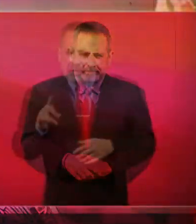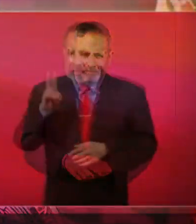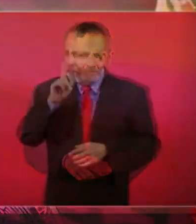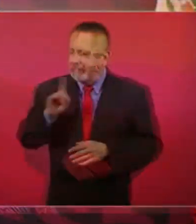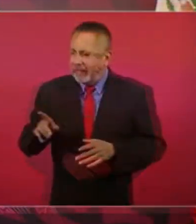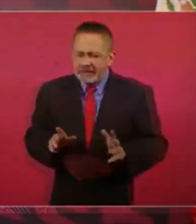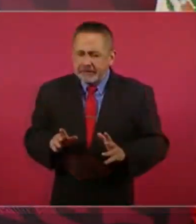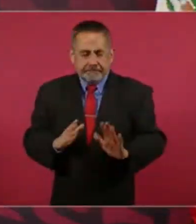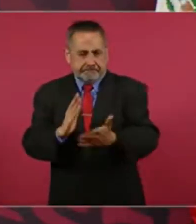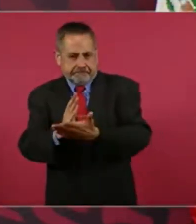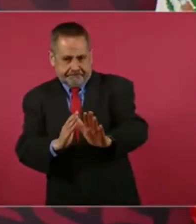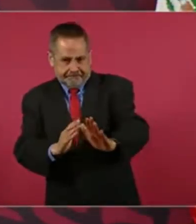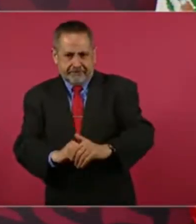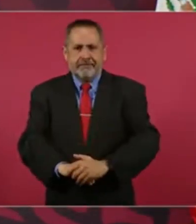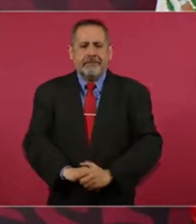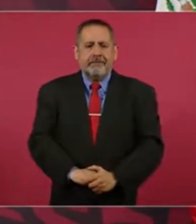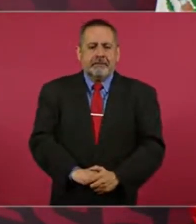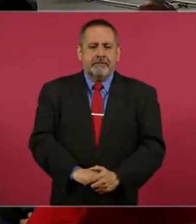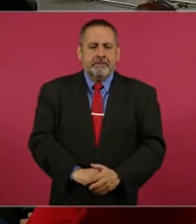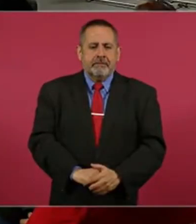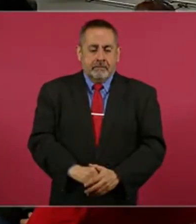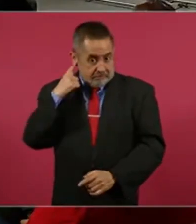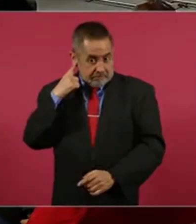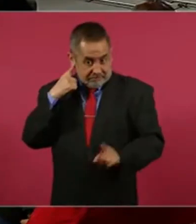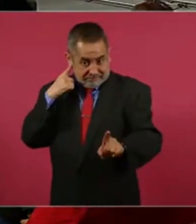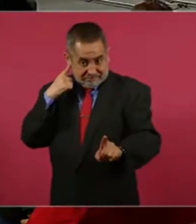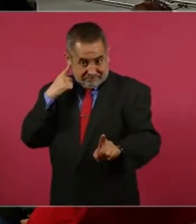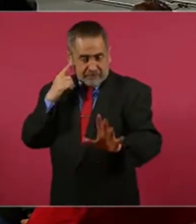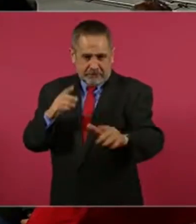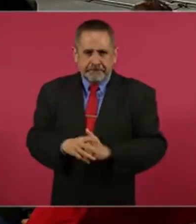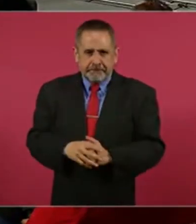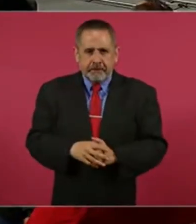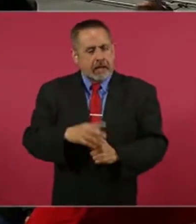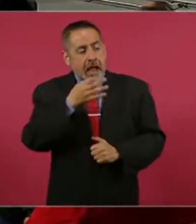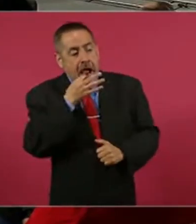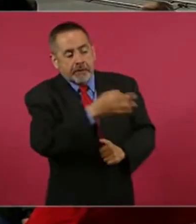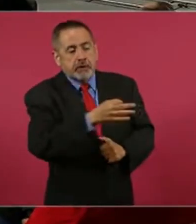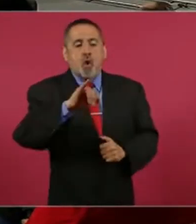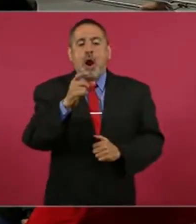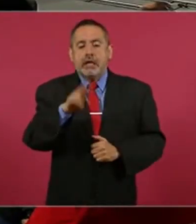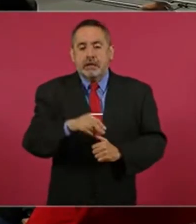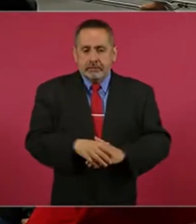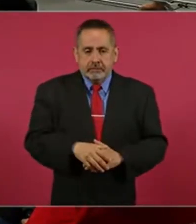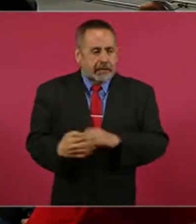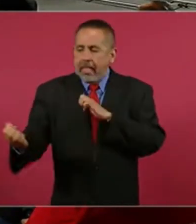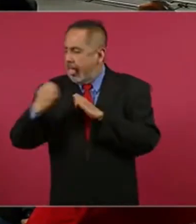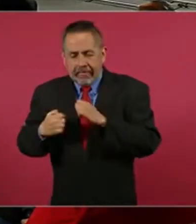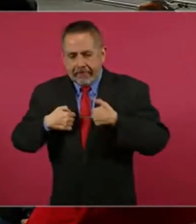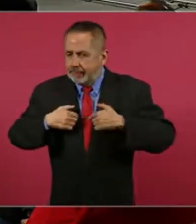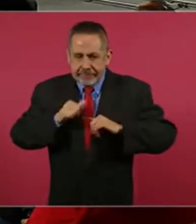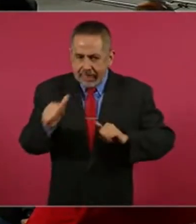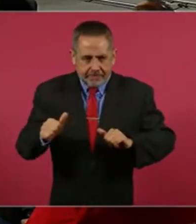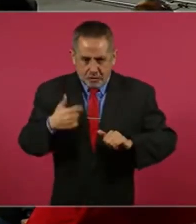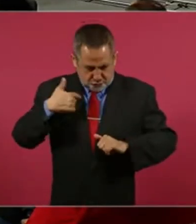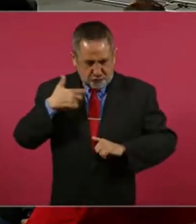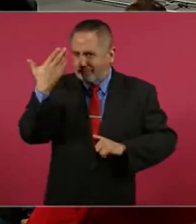Ya, porque como me tienen pánico. ¿Ya? ¿Escucharon eso? Bueno, a ver, Joaquín. Nadie me engañó.